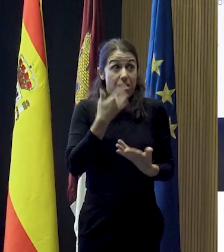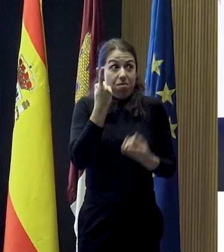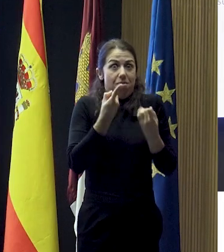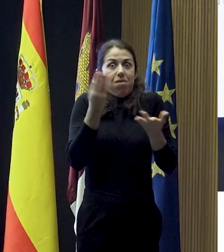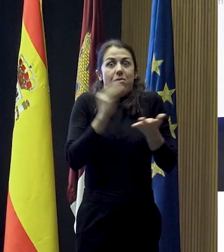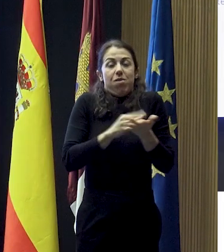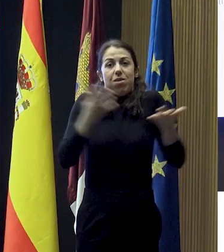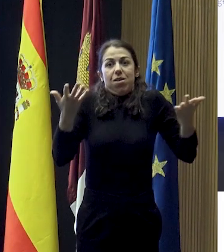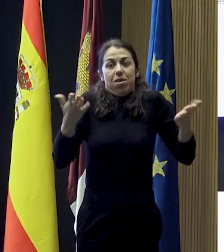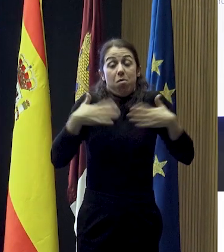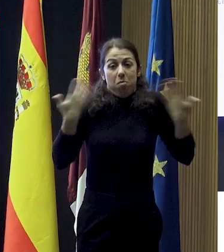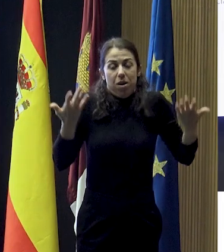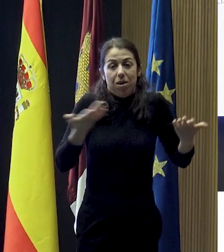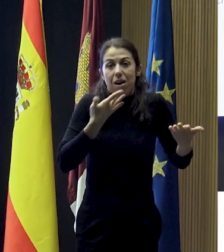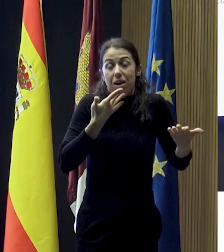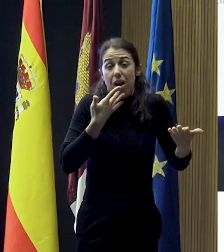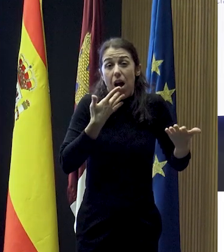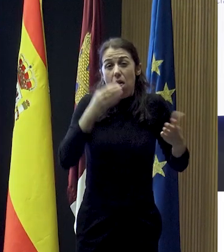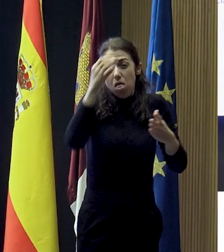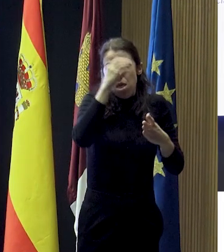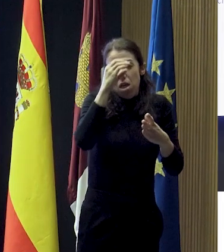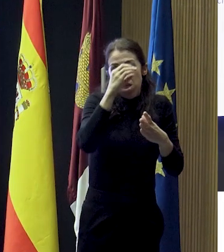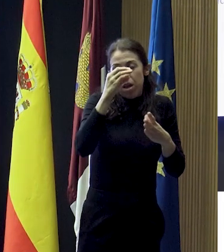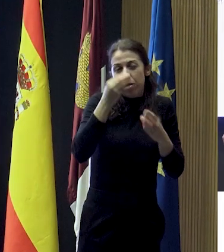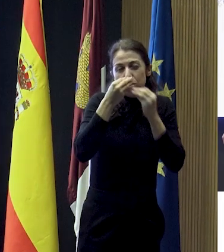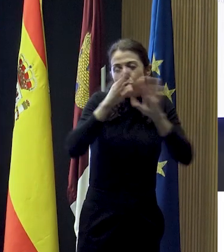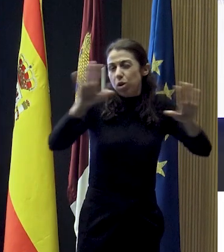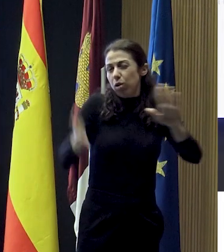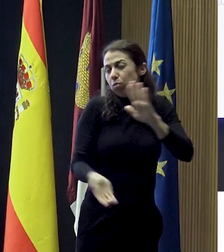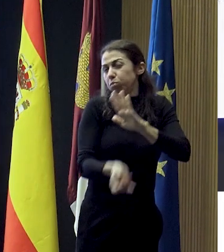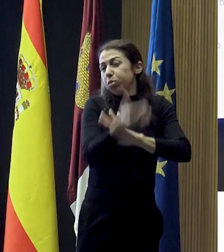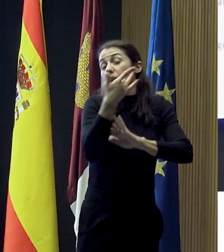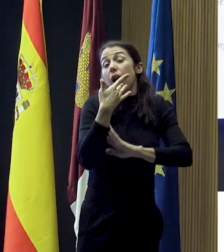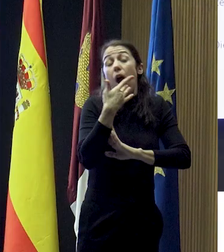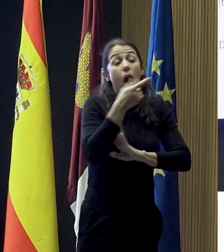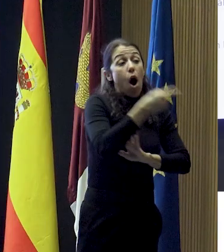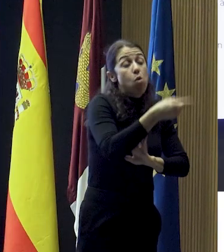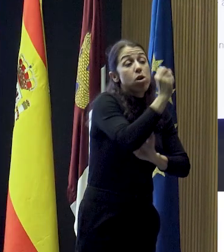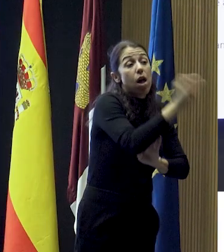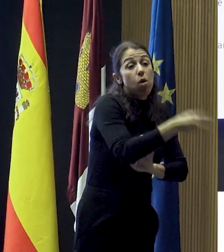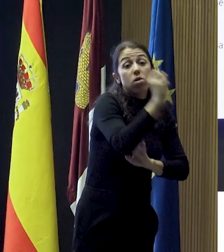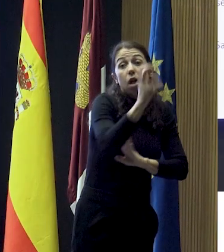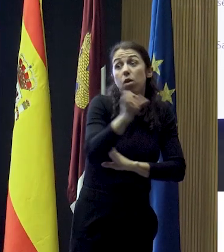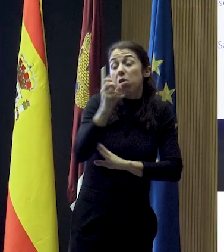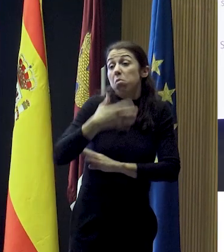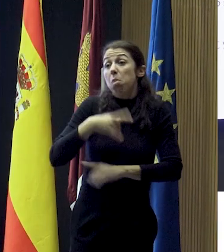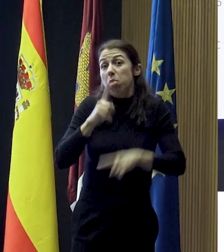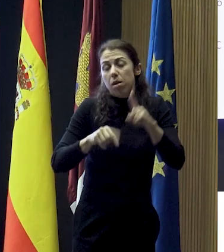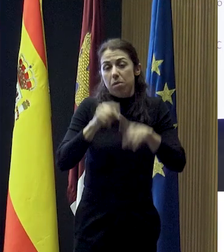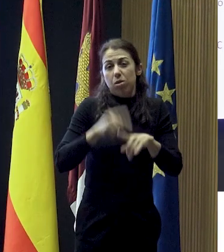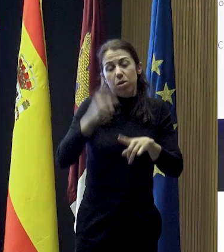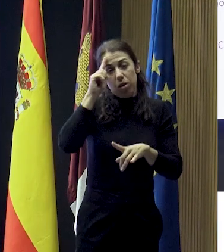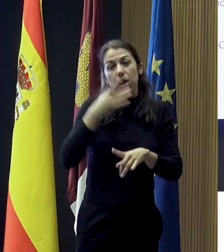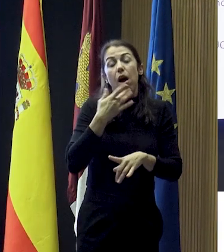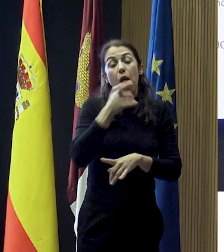veces ocurren hitos científicos que realmente dan la razón a unos a otros. No sé si conocéis el caso del